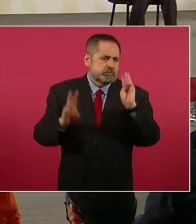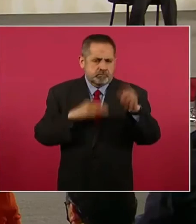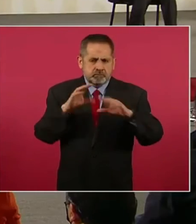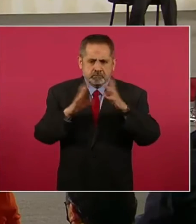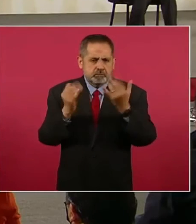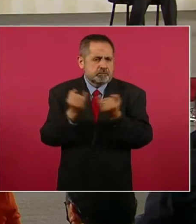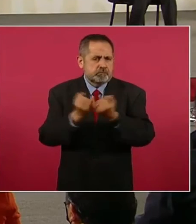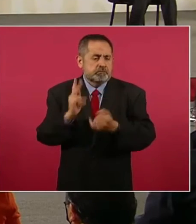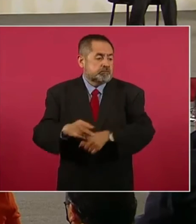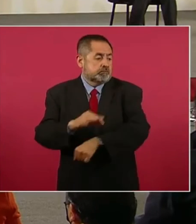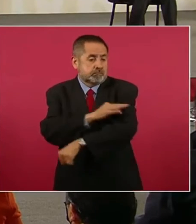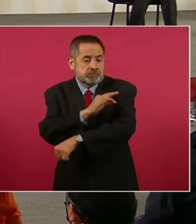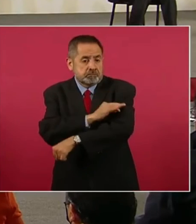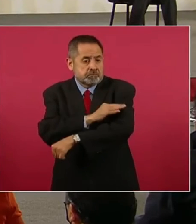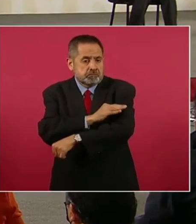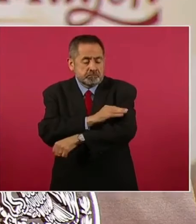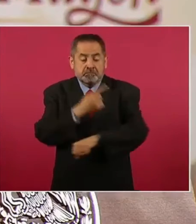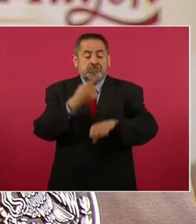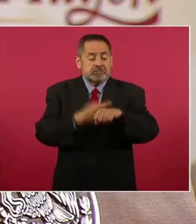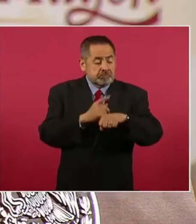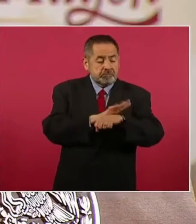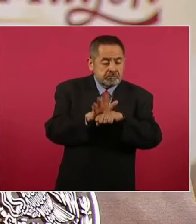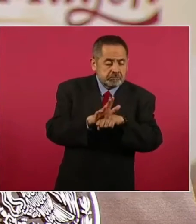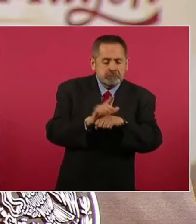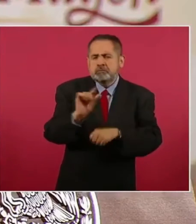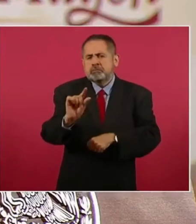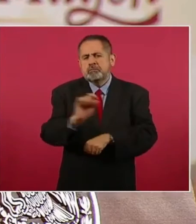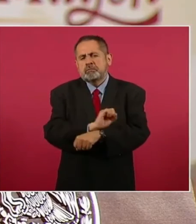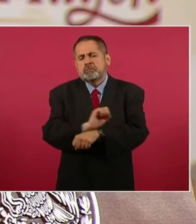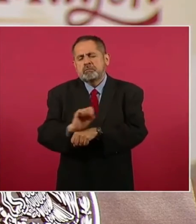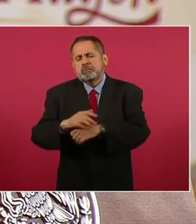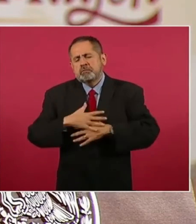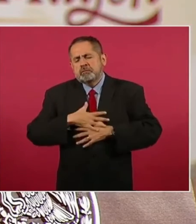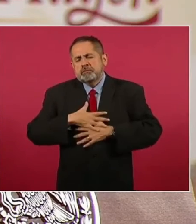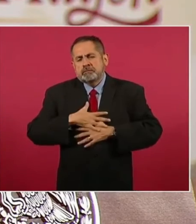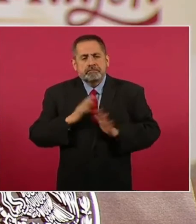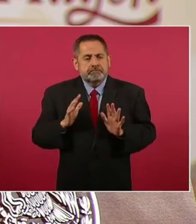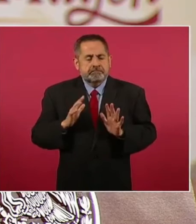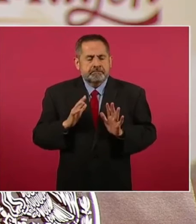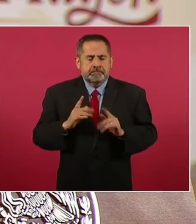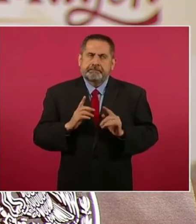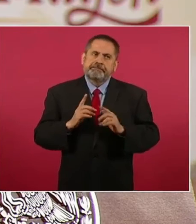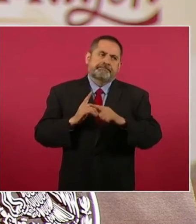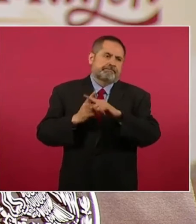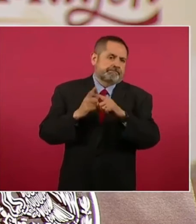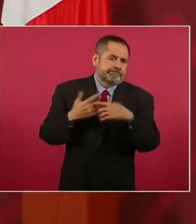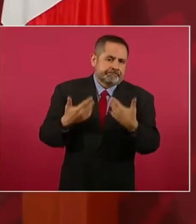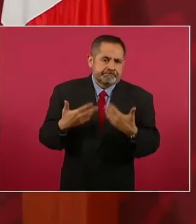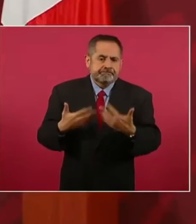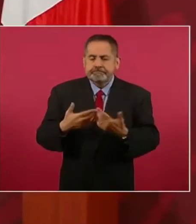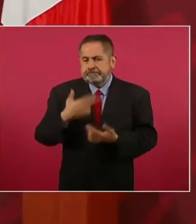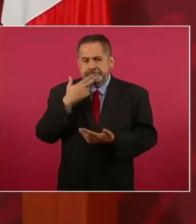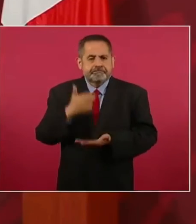de terminar en el hospital es considerablemente pequeña. Esto es el impacto positivo de las